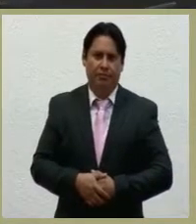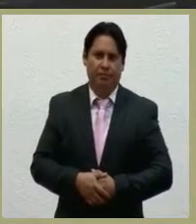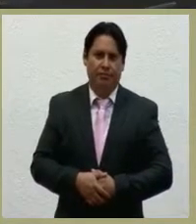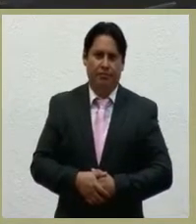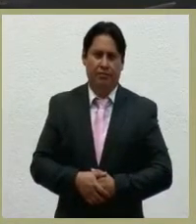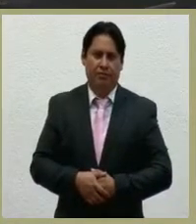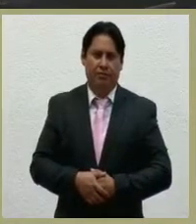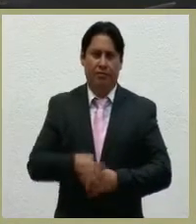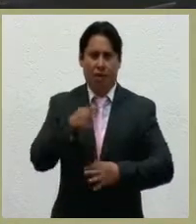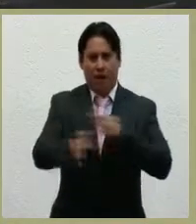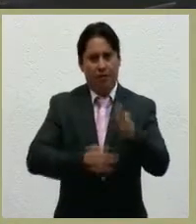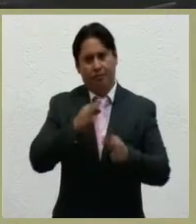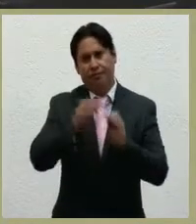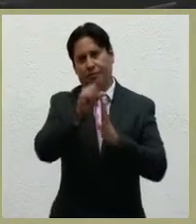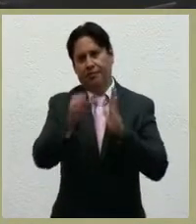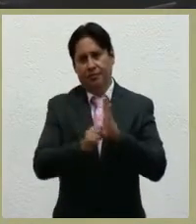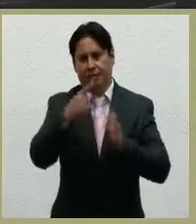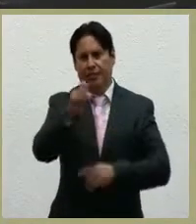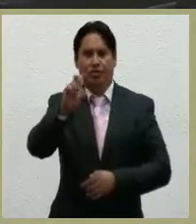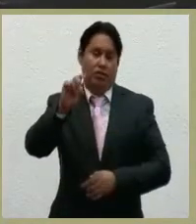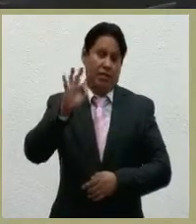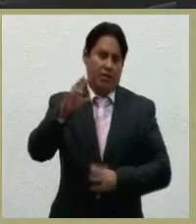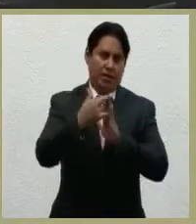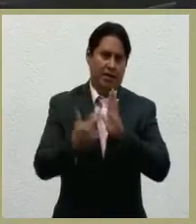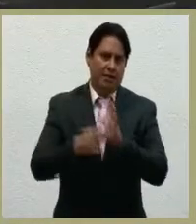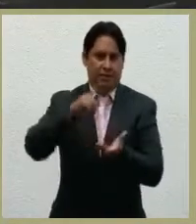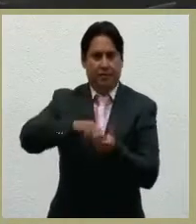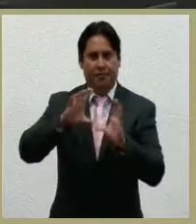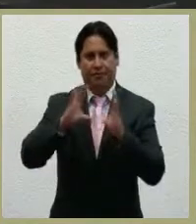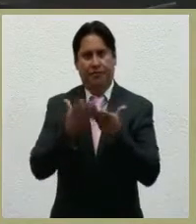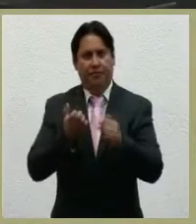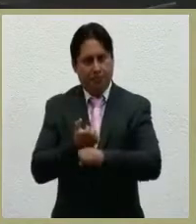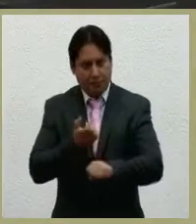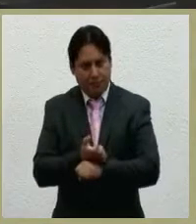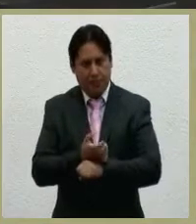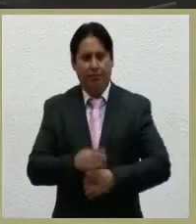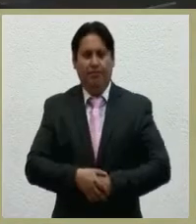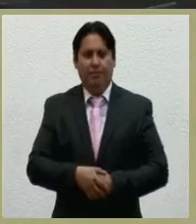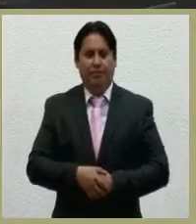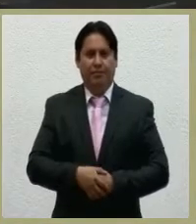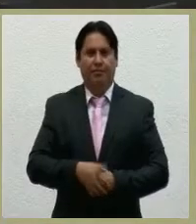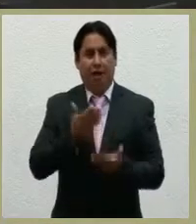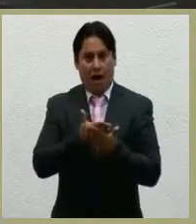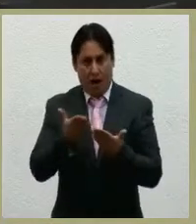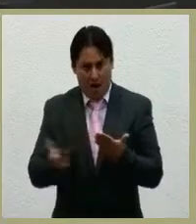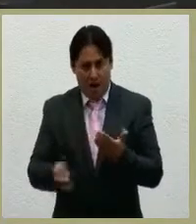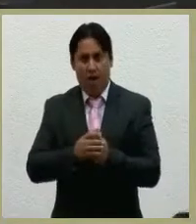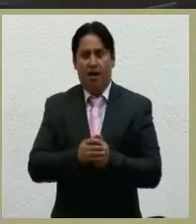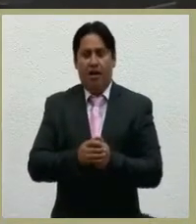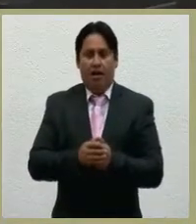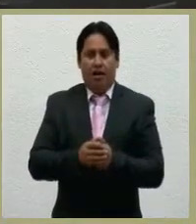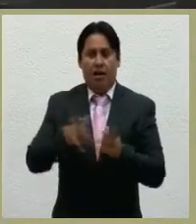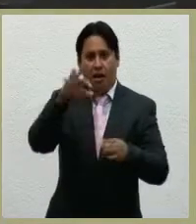En cumplimiento al artículo 133 del Reglamento Interior de este propio Poder Legislativo, procederemos a someter a votación nominal